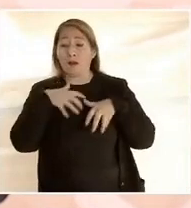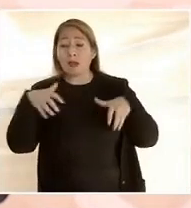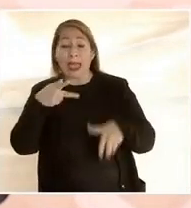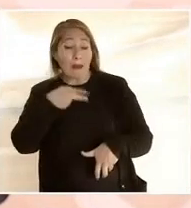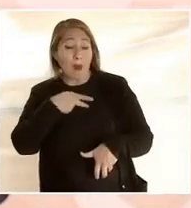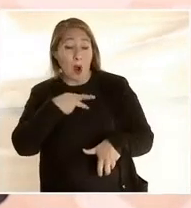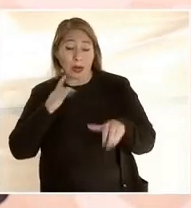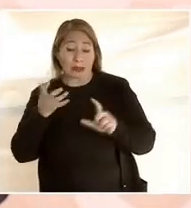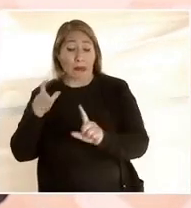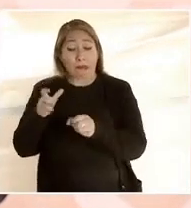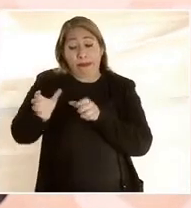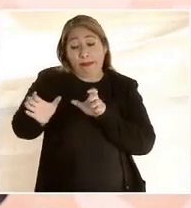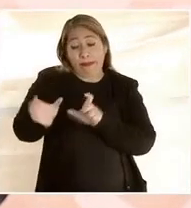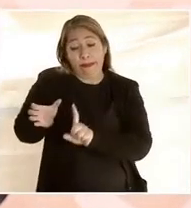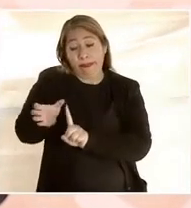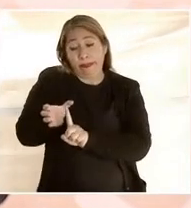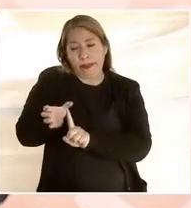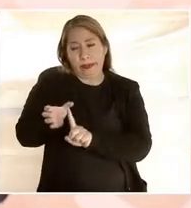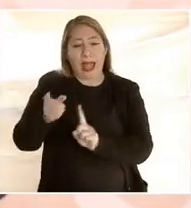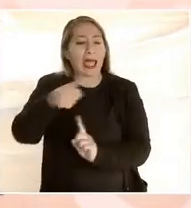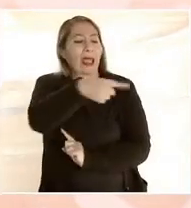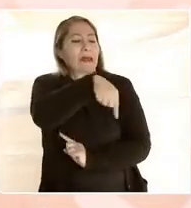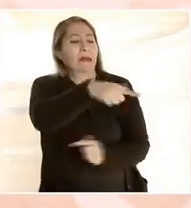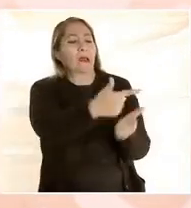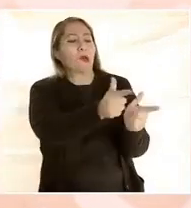pobres, los conservadores